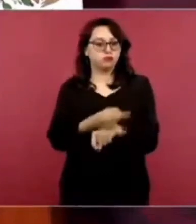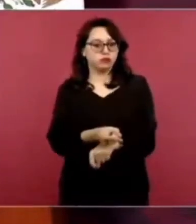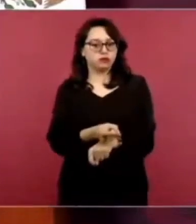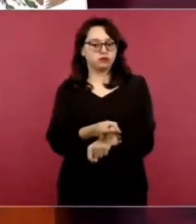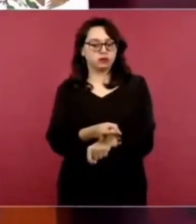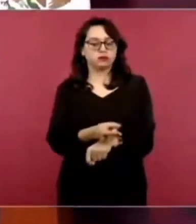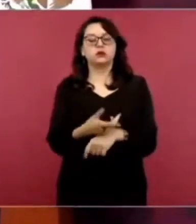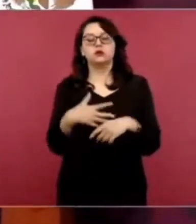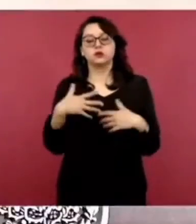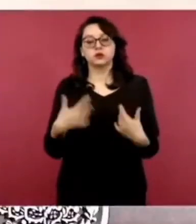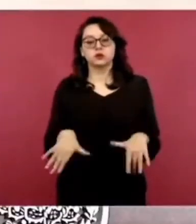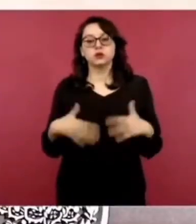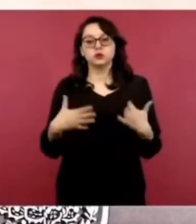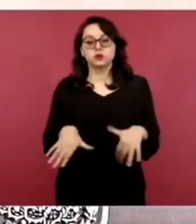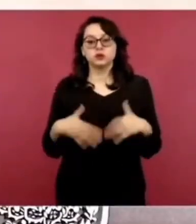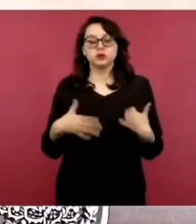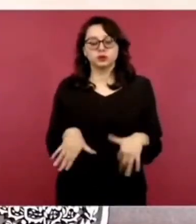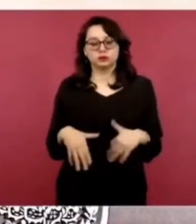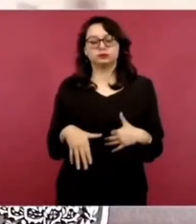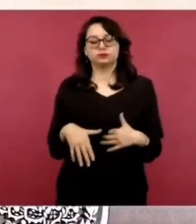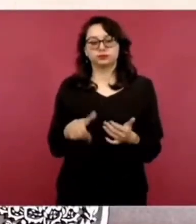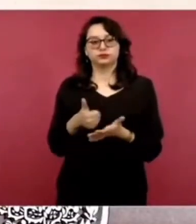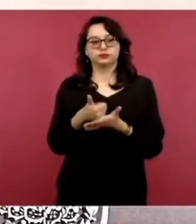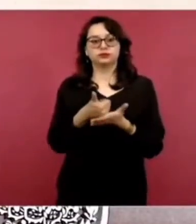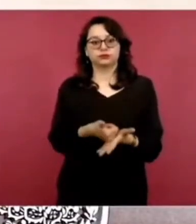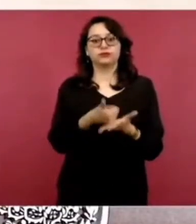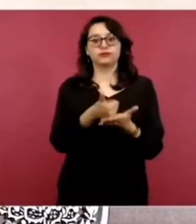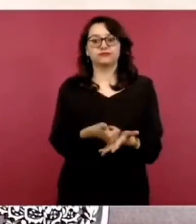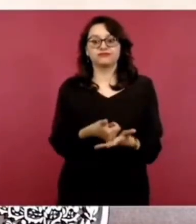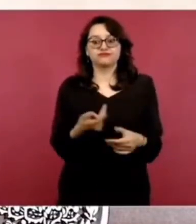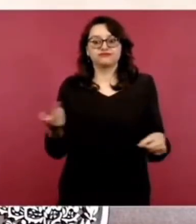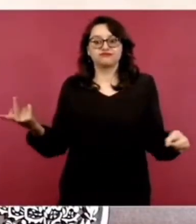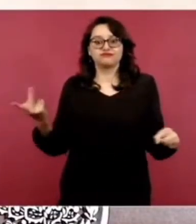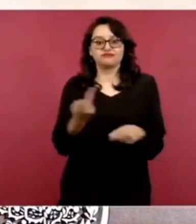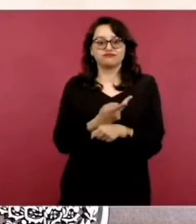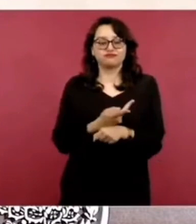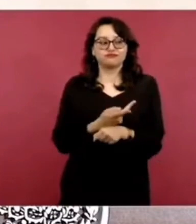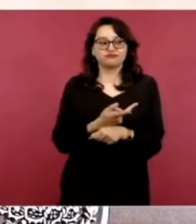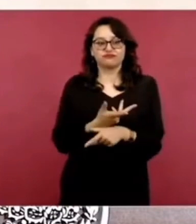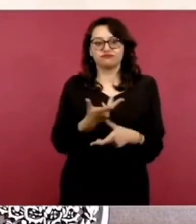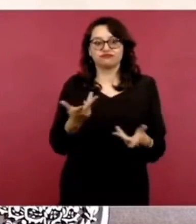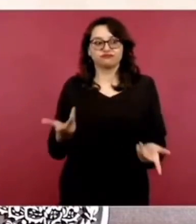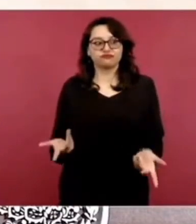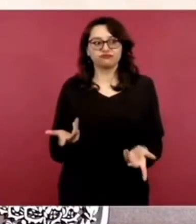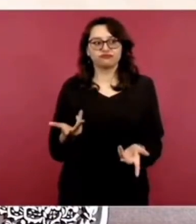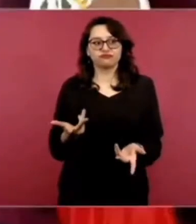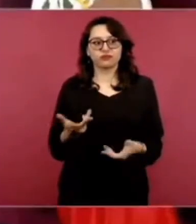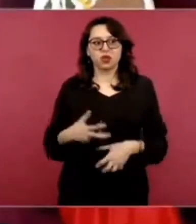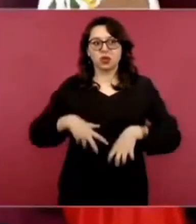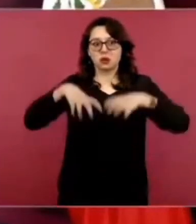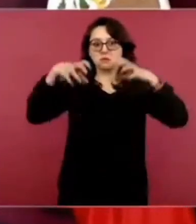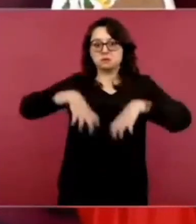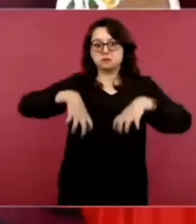y va a ayudar mucho porque no llueve. Ahora este fin de semana